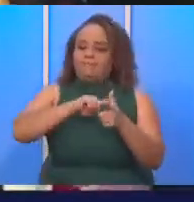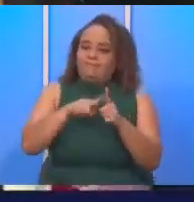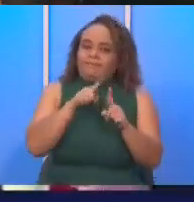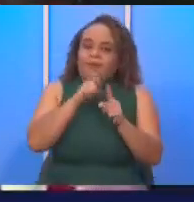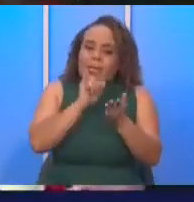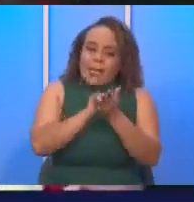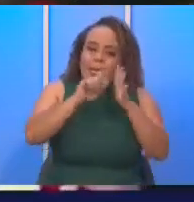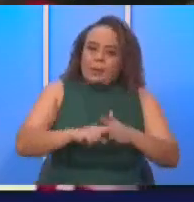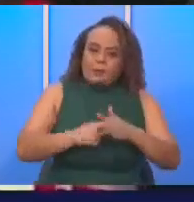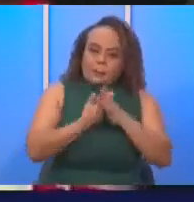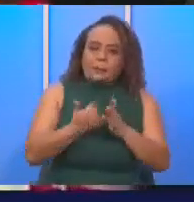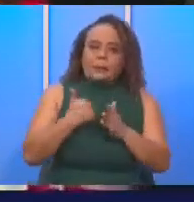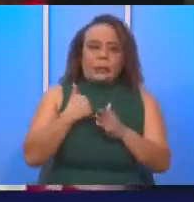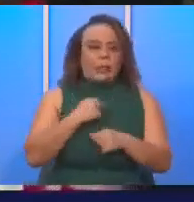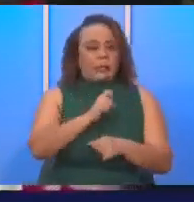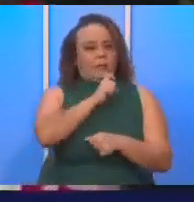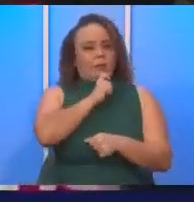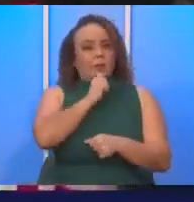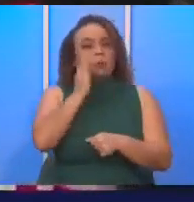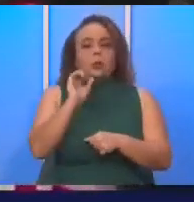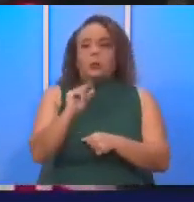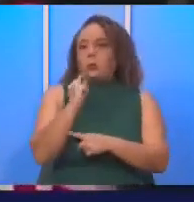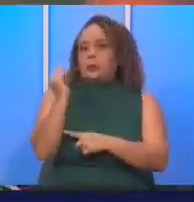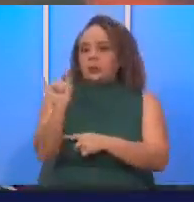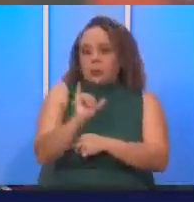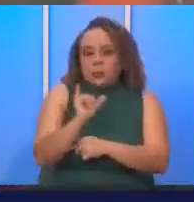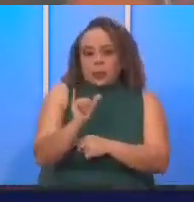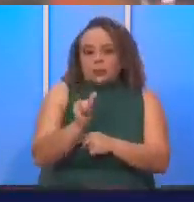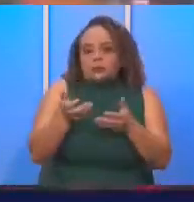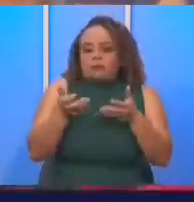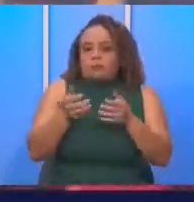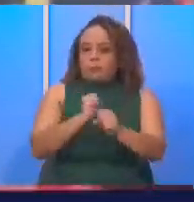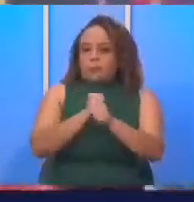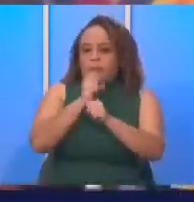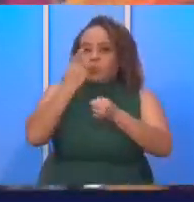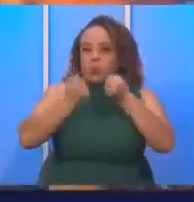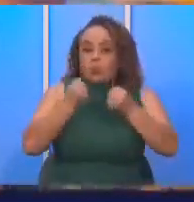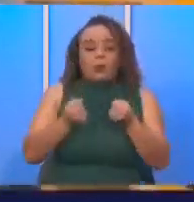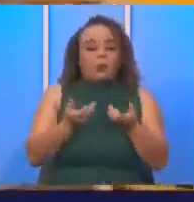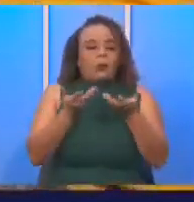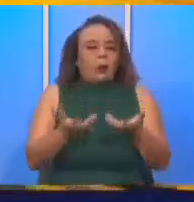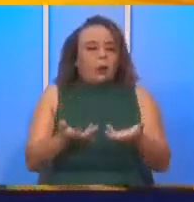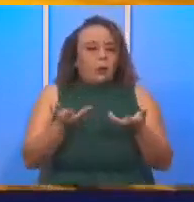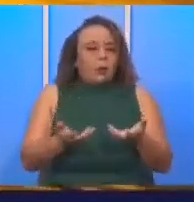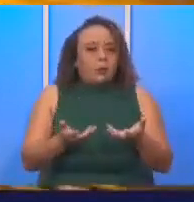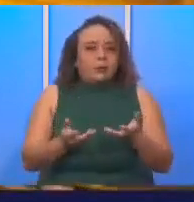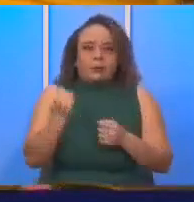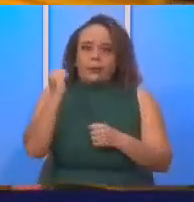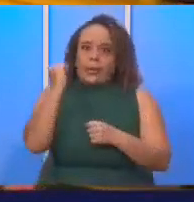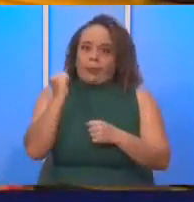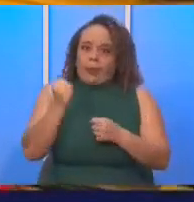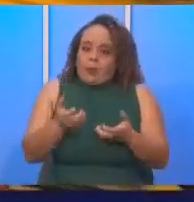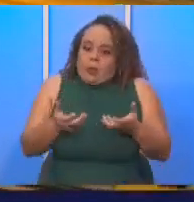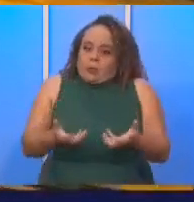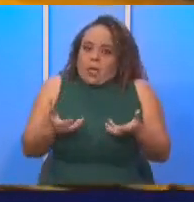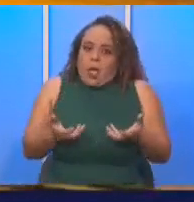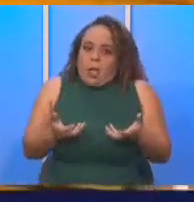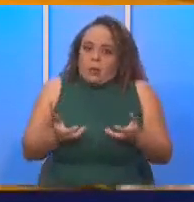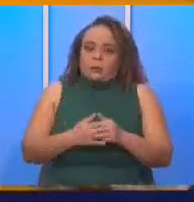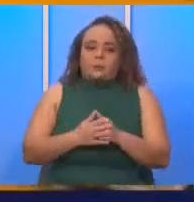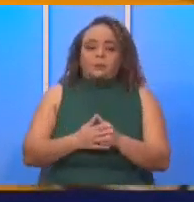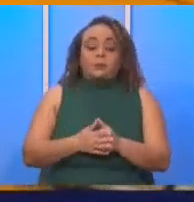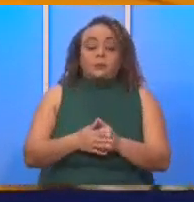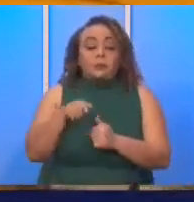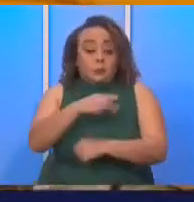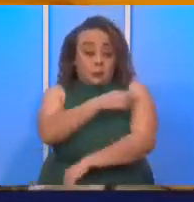ahí empezamos a tener dificultades porque no es lo mismo estabilizar, asegurar un vehículo liviano a uno que pesa mucho. El rescatista